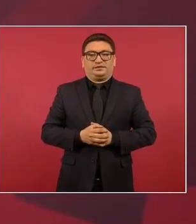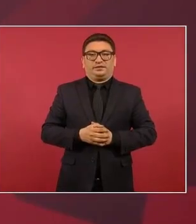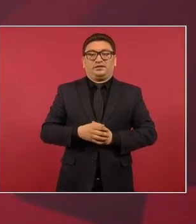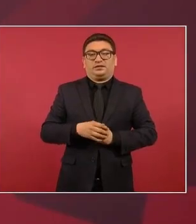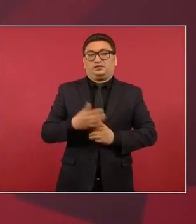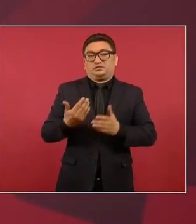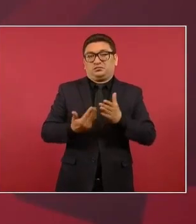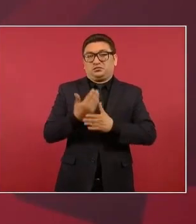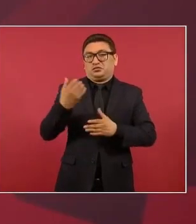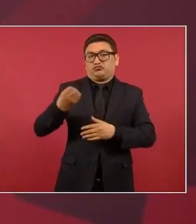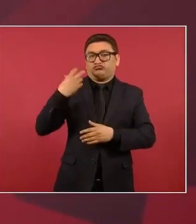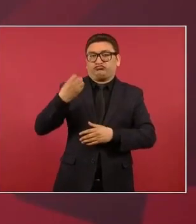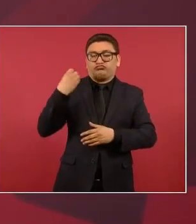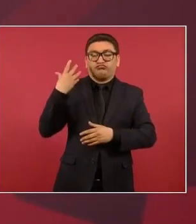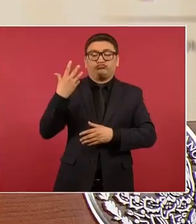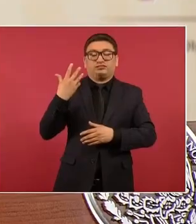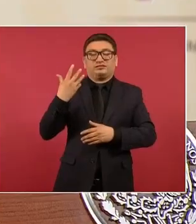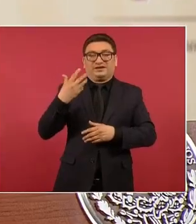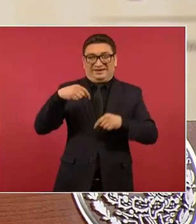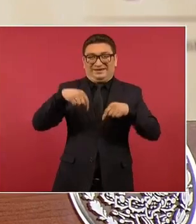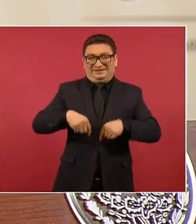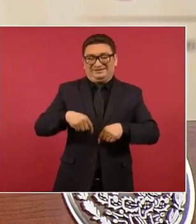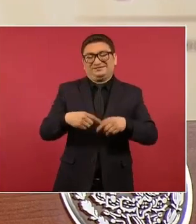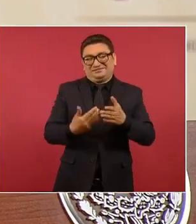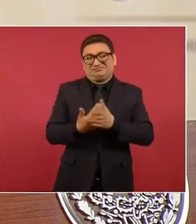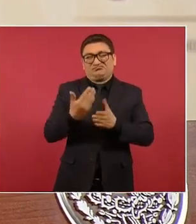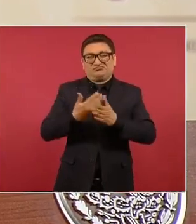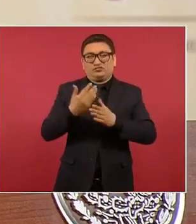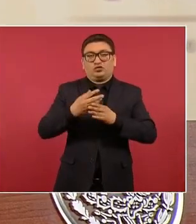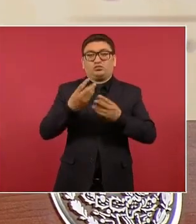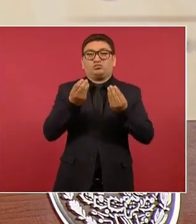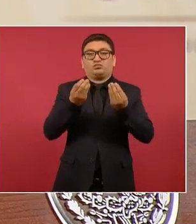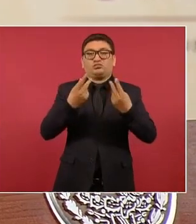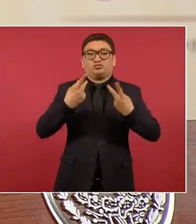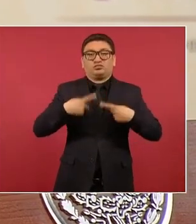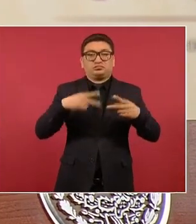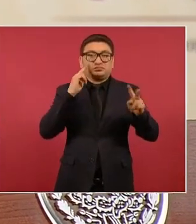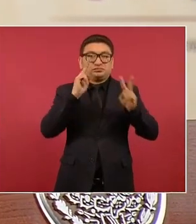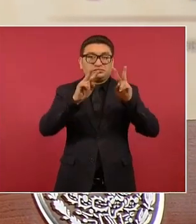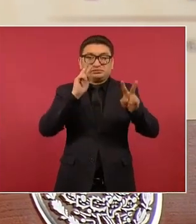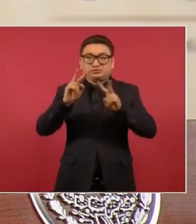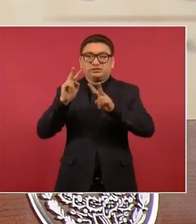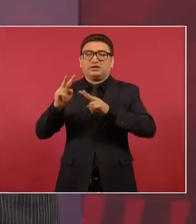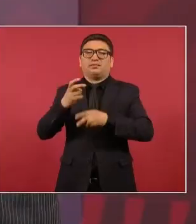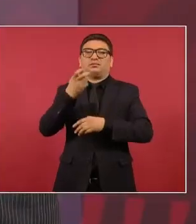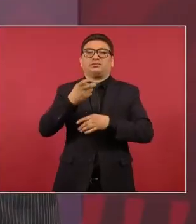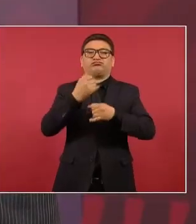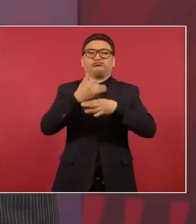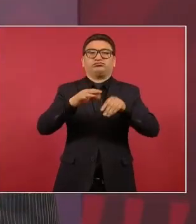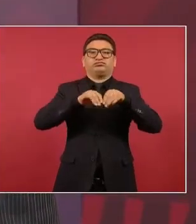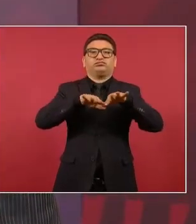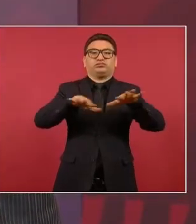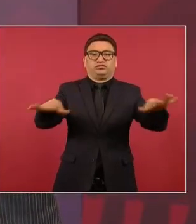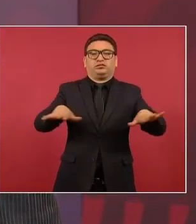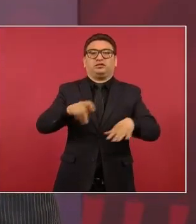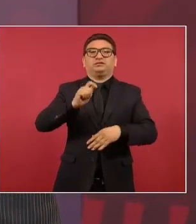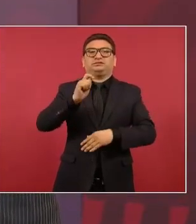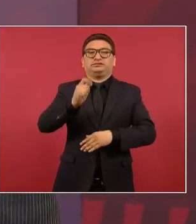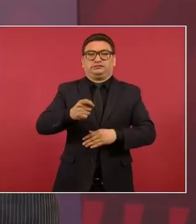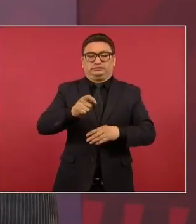conferencia mañanera la ven muchos, entonces es importante que se informe sobre los programas